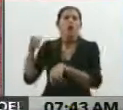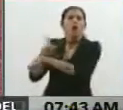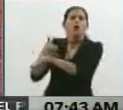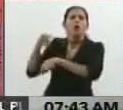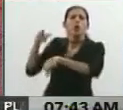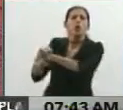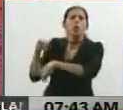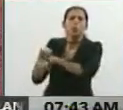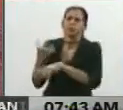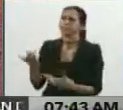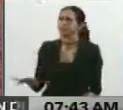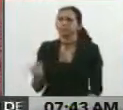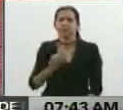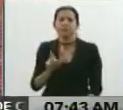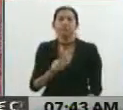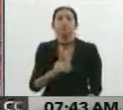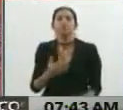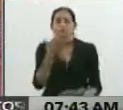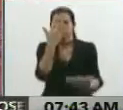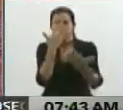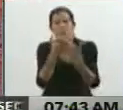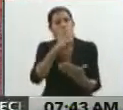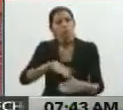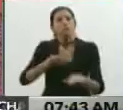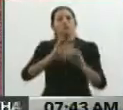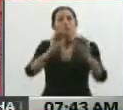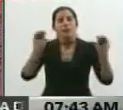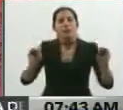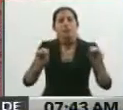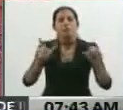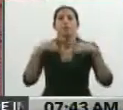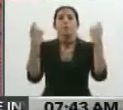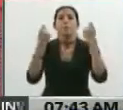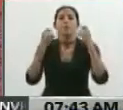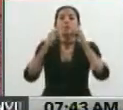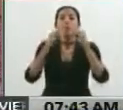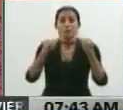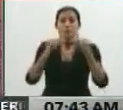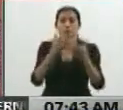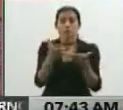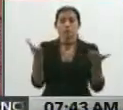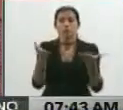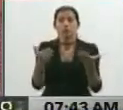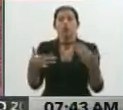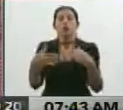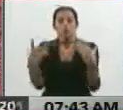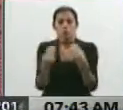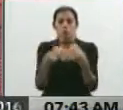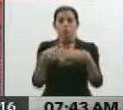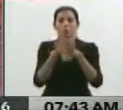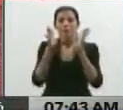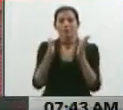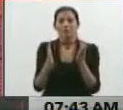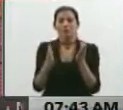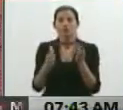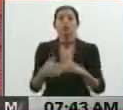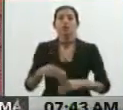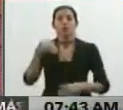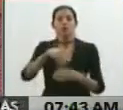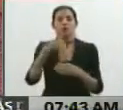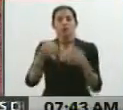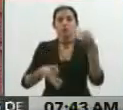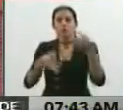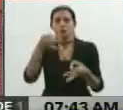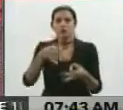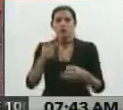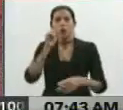dándole la cara del pueblo y por eso el llamado insisto en esta campaña de divulgación que está impulsando el ministro ricardo molina el ministro de interior justicia el